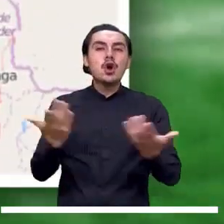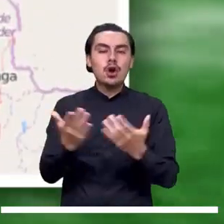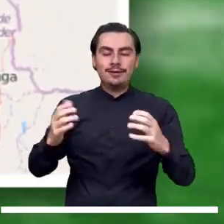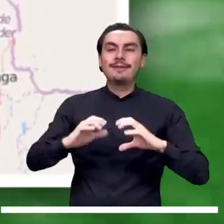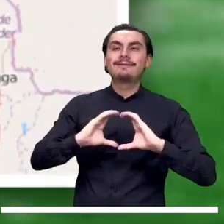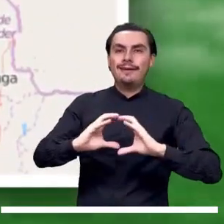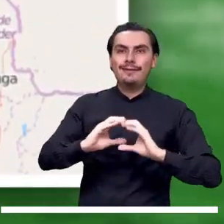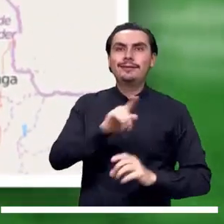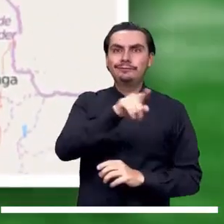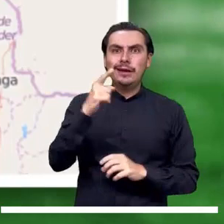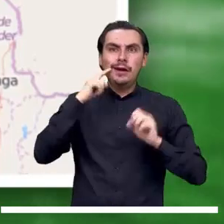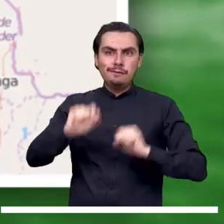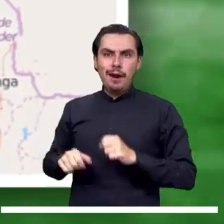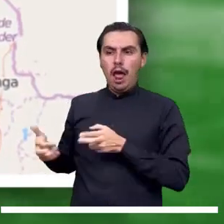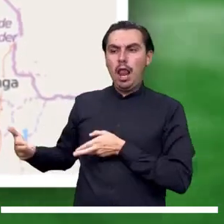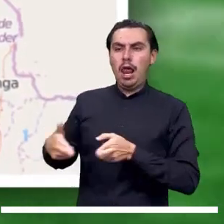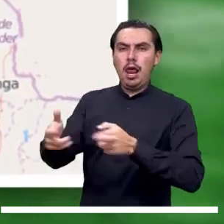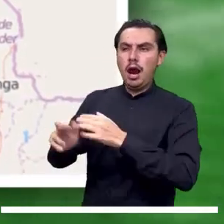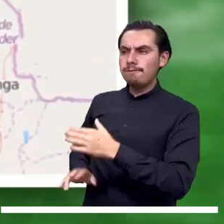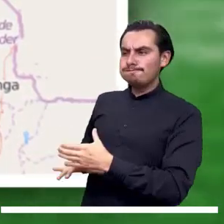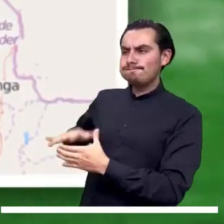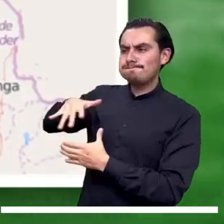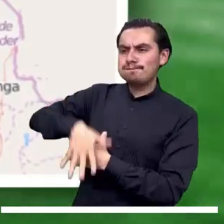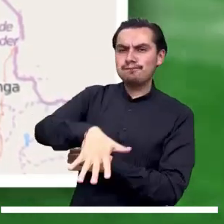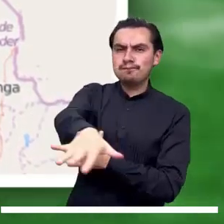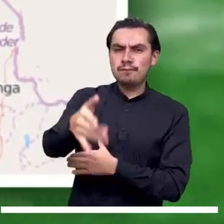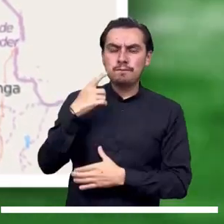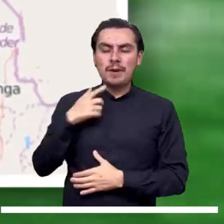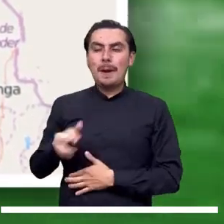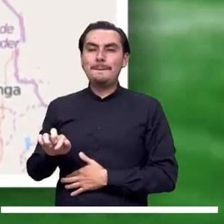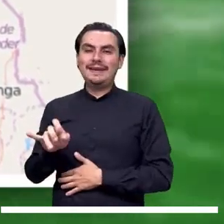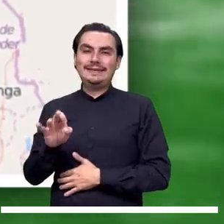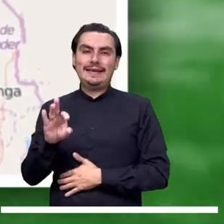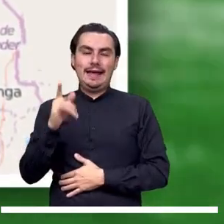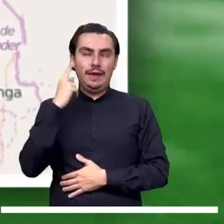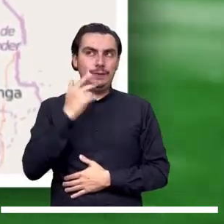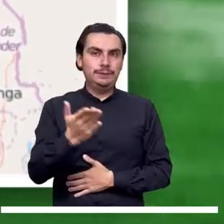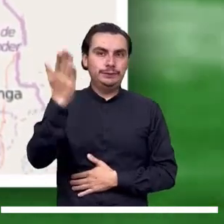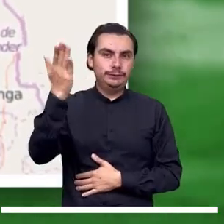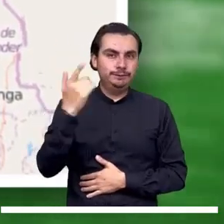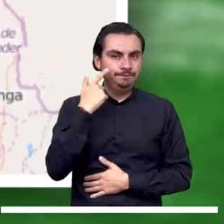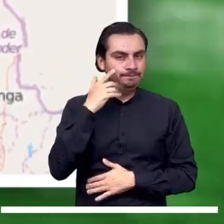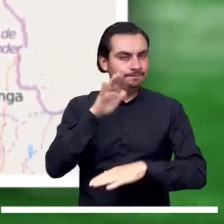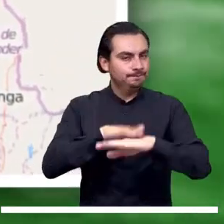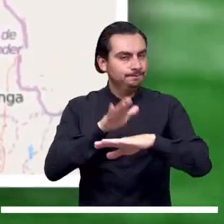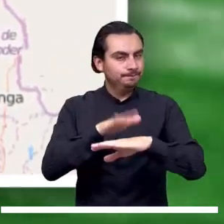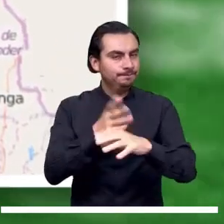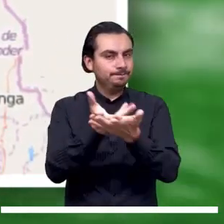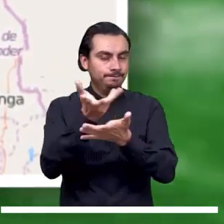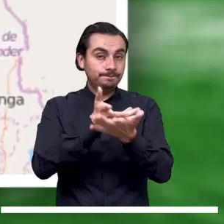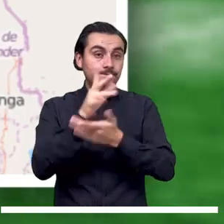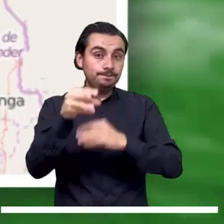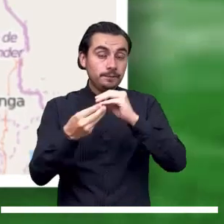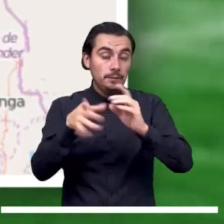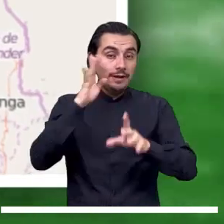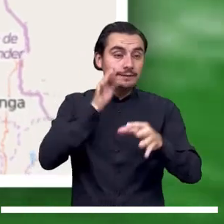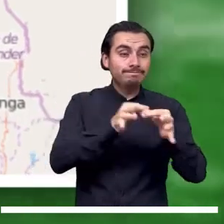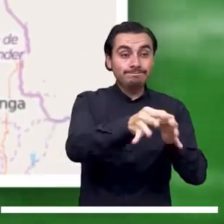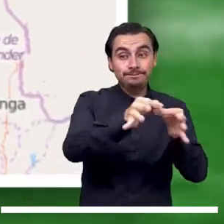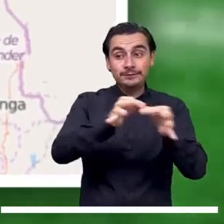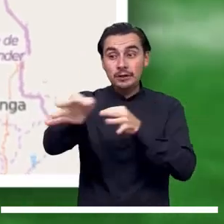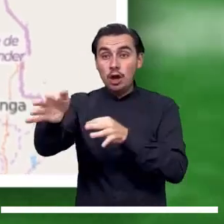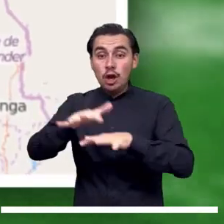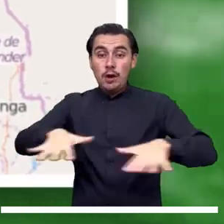hora. Persiste el desbordamiento de los arroyos El Bartolo y Zapata, generando afectaciones en el municipio de Repelón